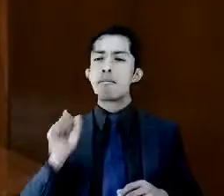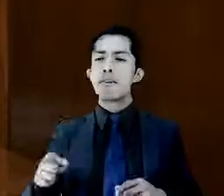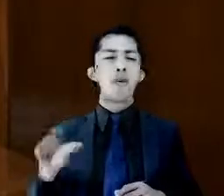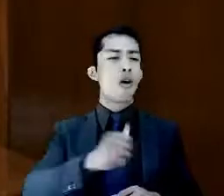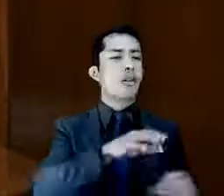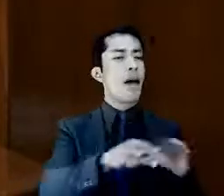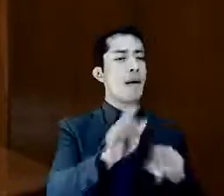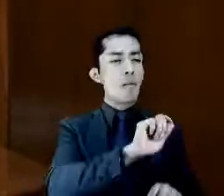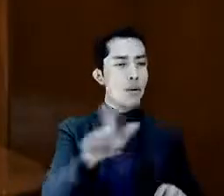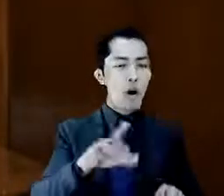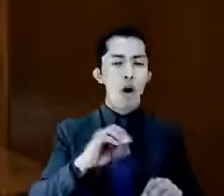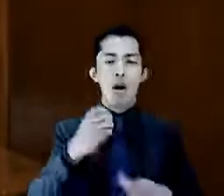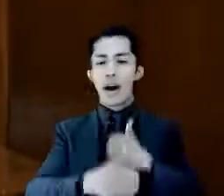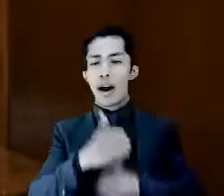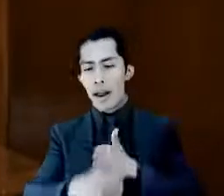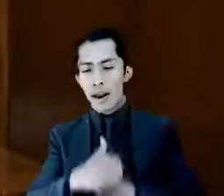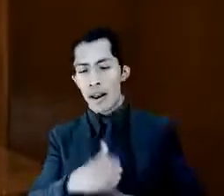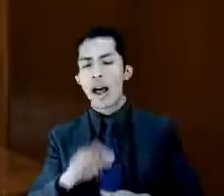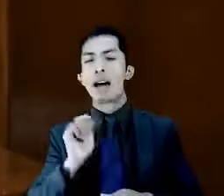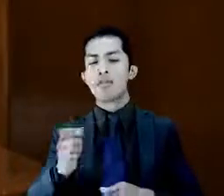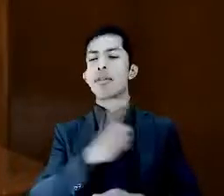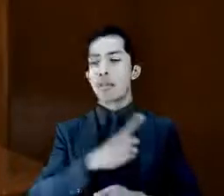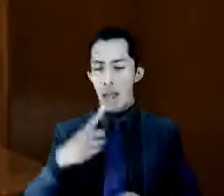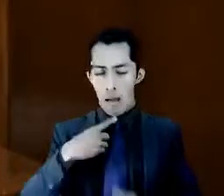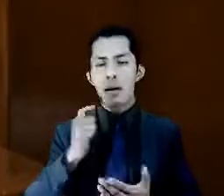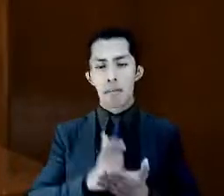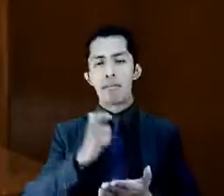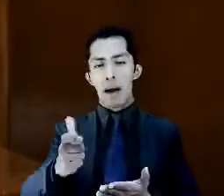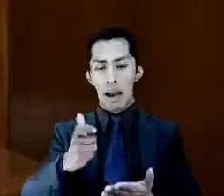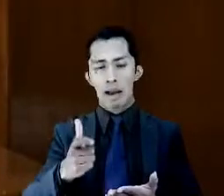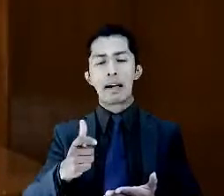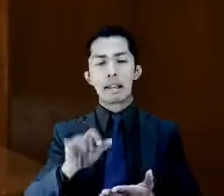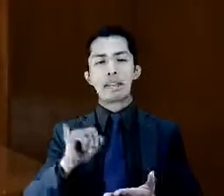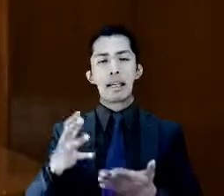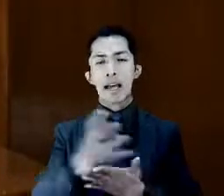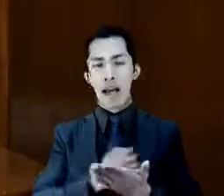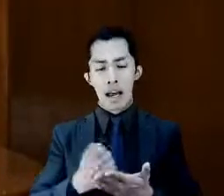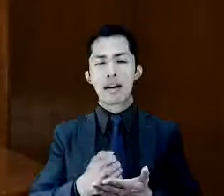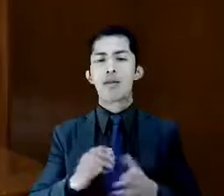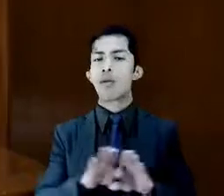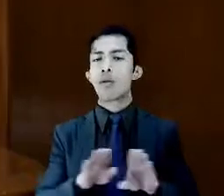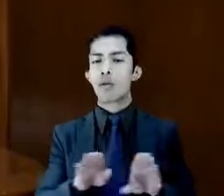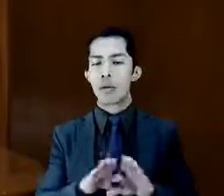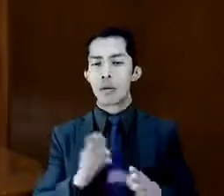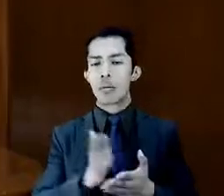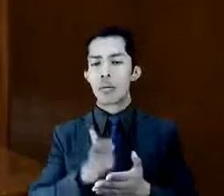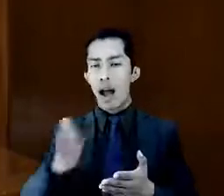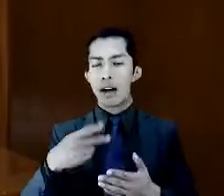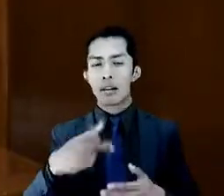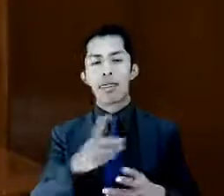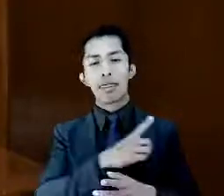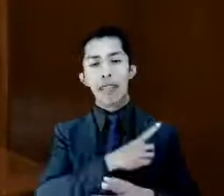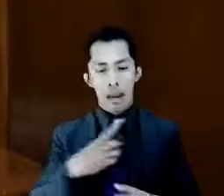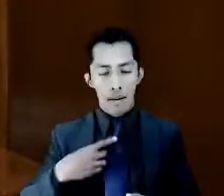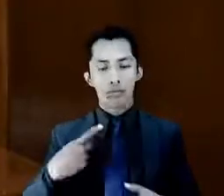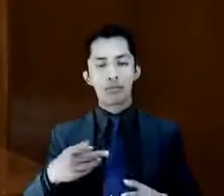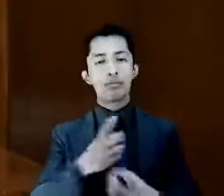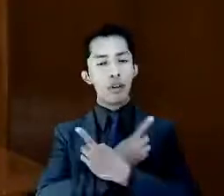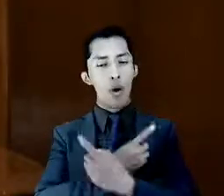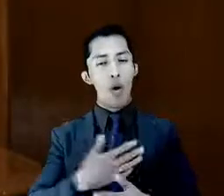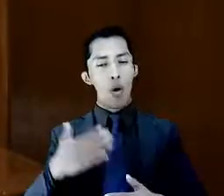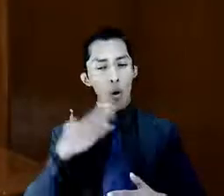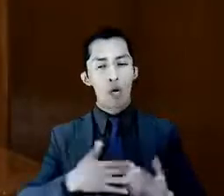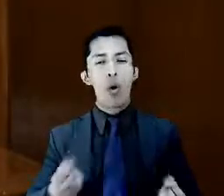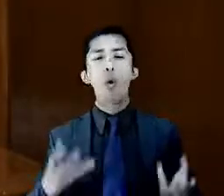oficio, profesión o carrera, digno de remunerado bajo los principios de dignifiquen, la proporcionen,